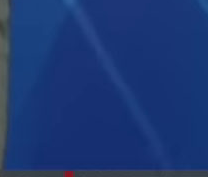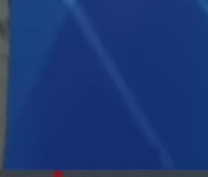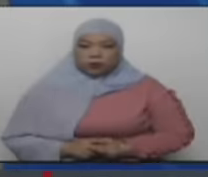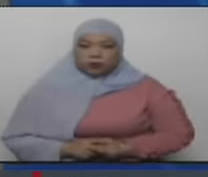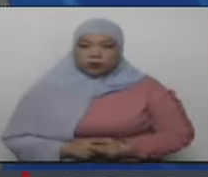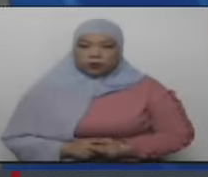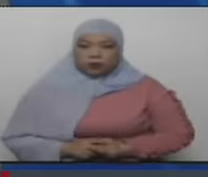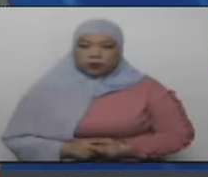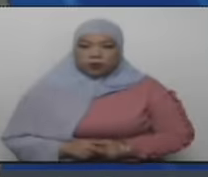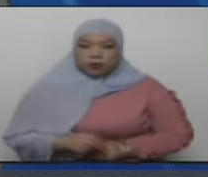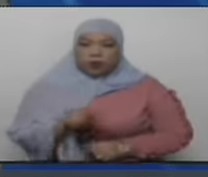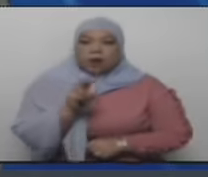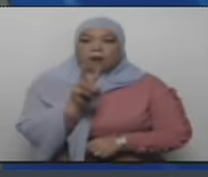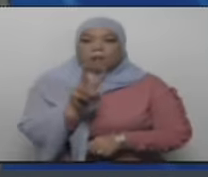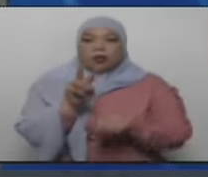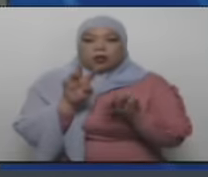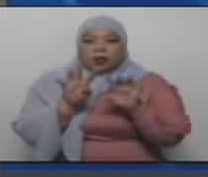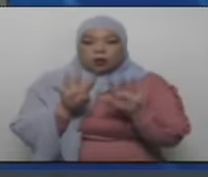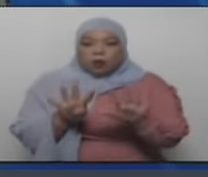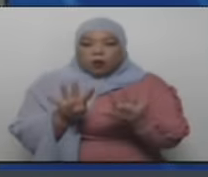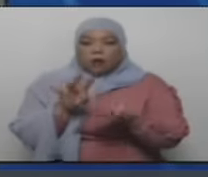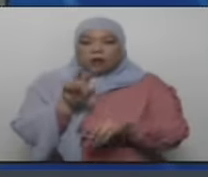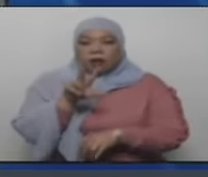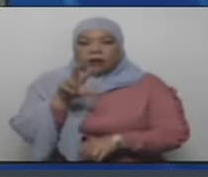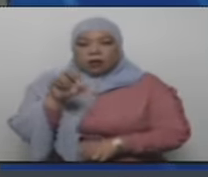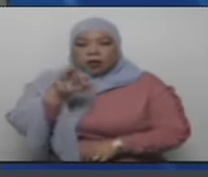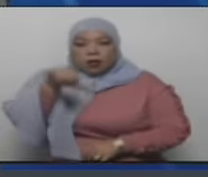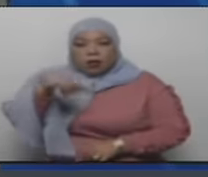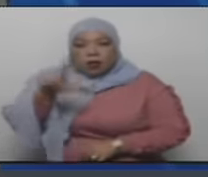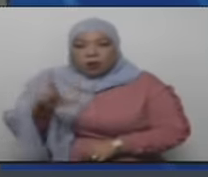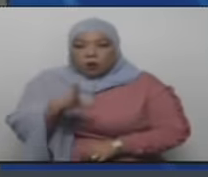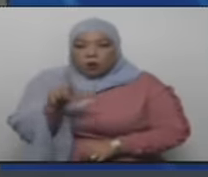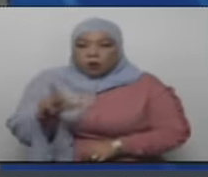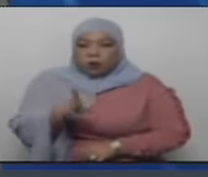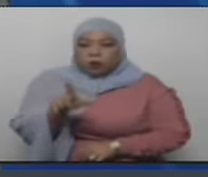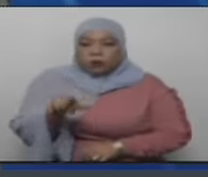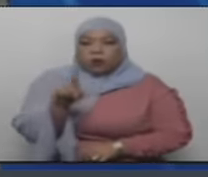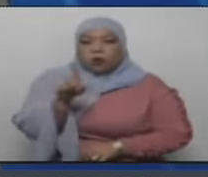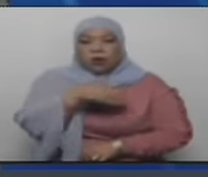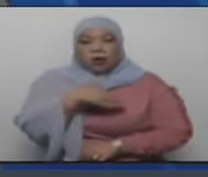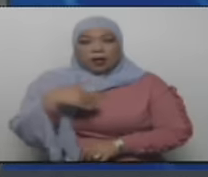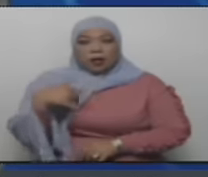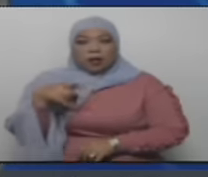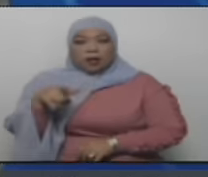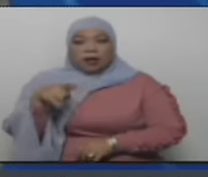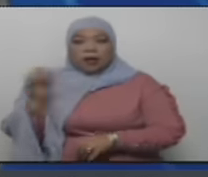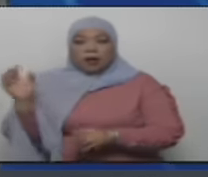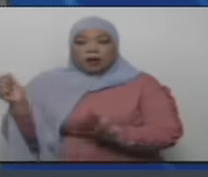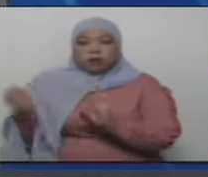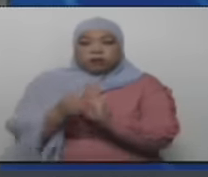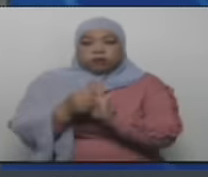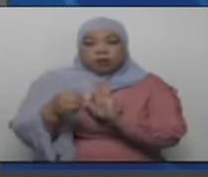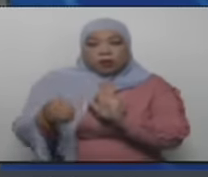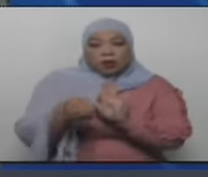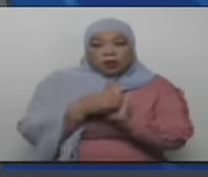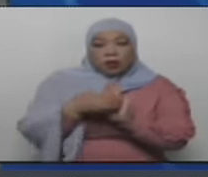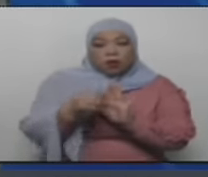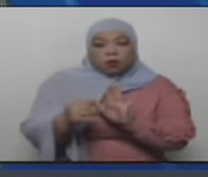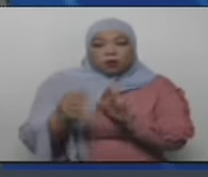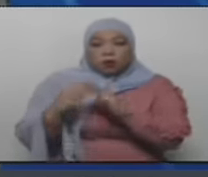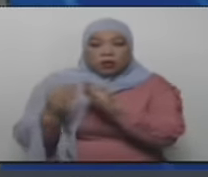días 29 y 30 de julio, que precisamente de eso no hemos hablado. Más adelante